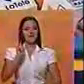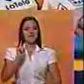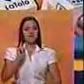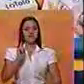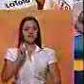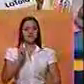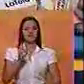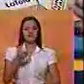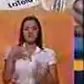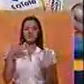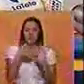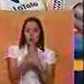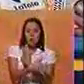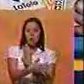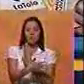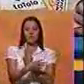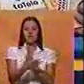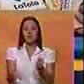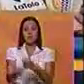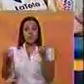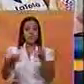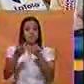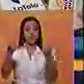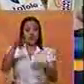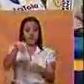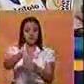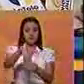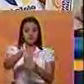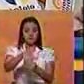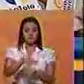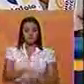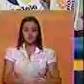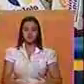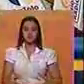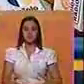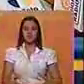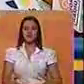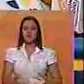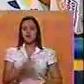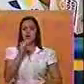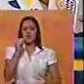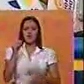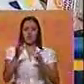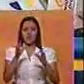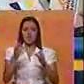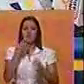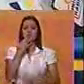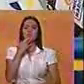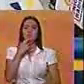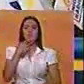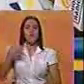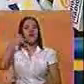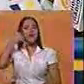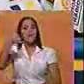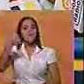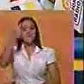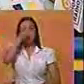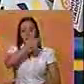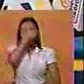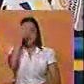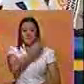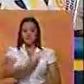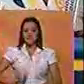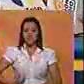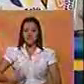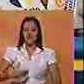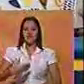términos de la campaña electoral. ¿Hay alguna sanción? También hay preocupación con respecto al programa como a los presidentes. ¿Cómo va a ser el CNE? ¿Qué